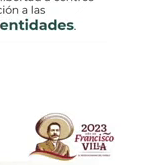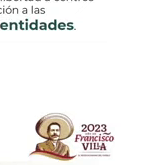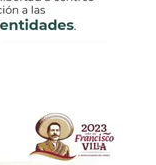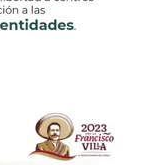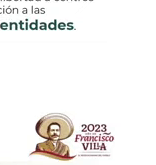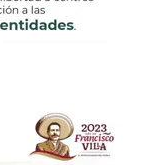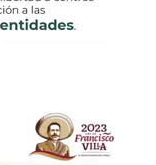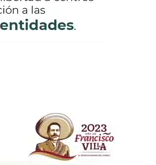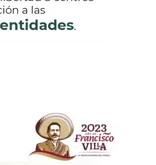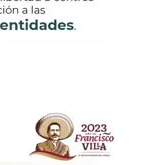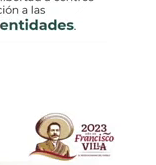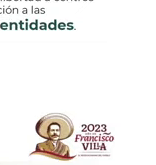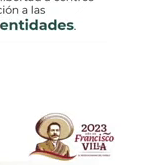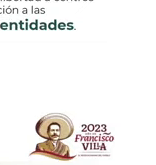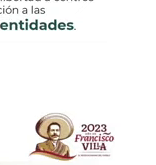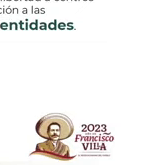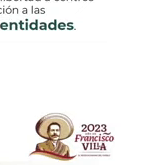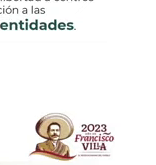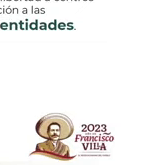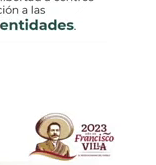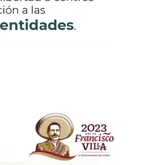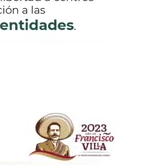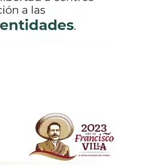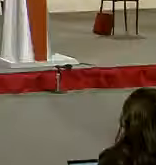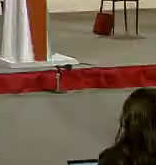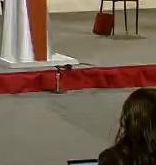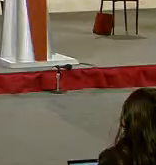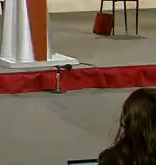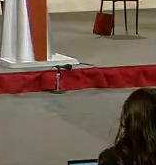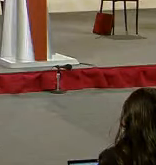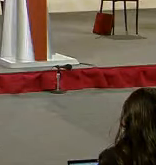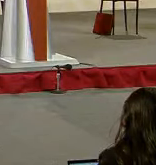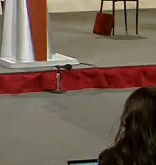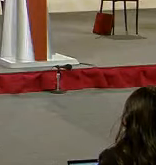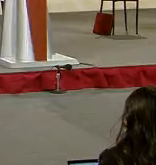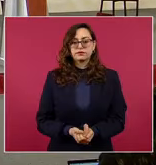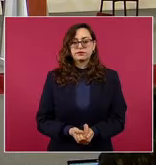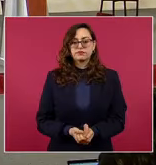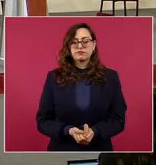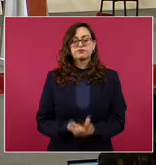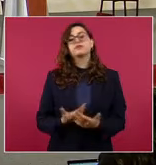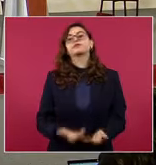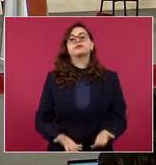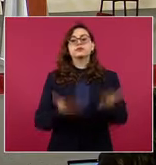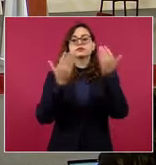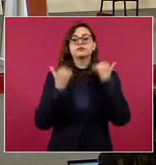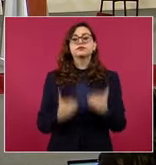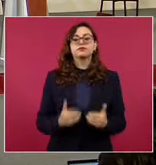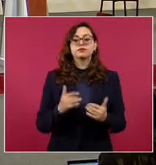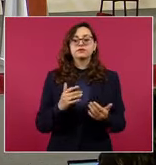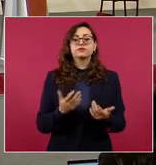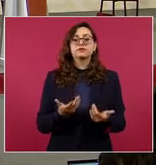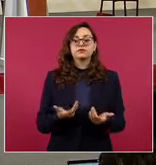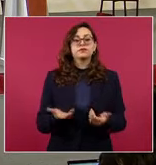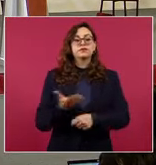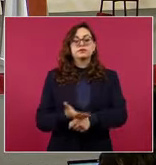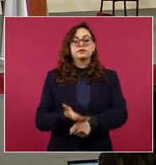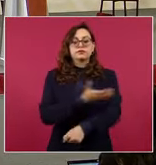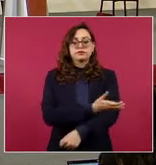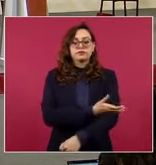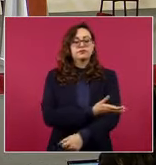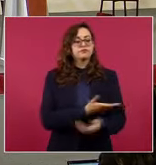permiten servirles y muchas gracias que nos permiten trabajar para ustedes. A continuación, seguiremos con los compañeros